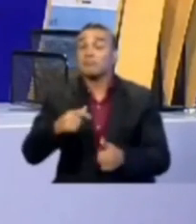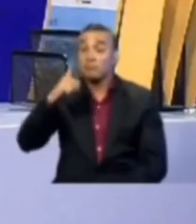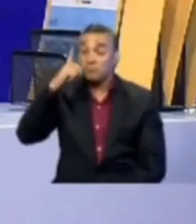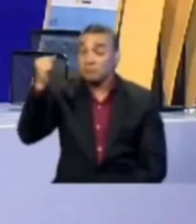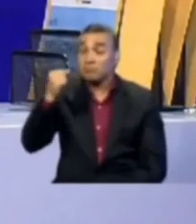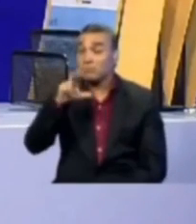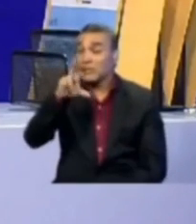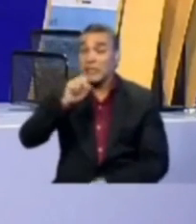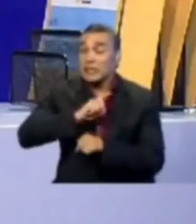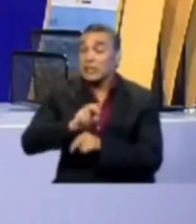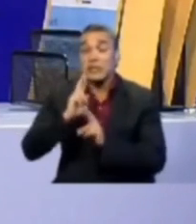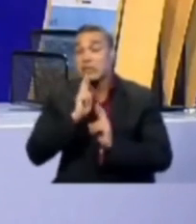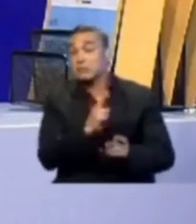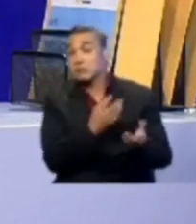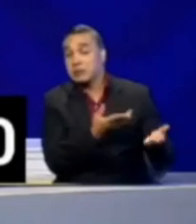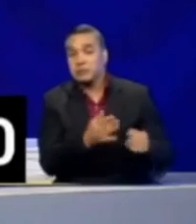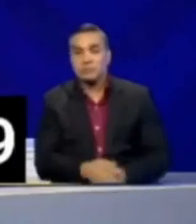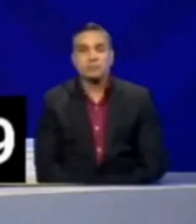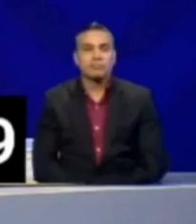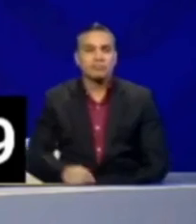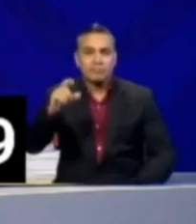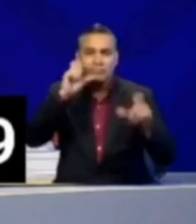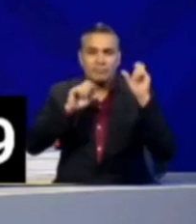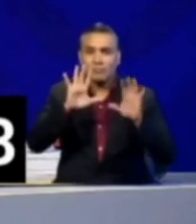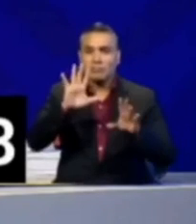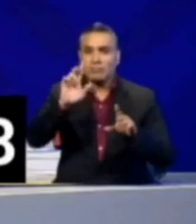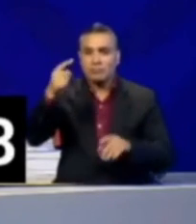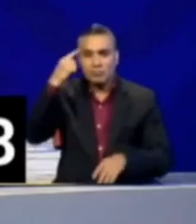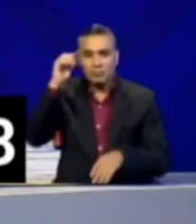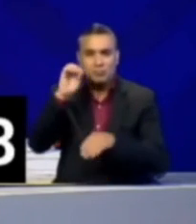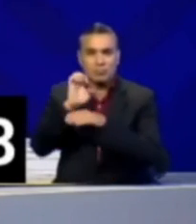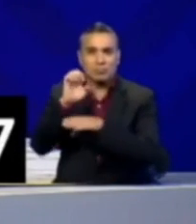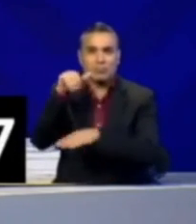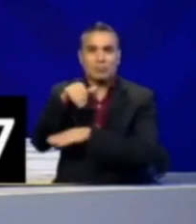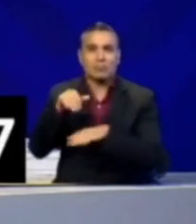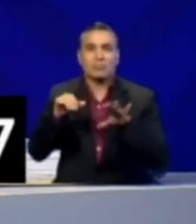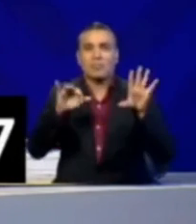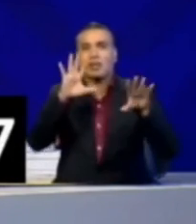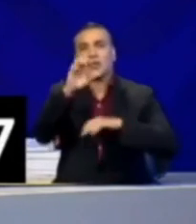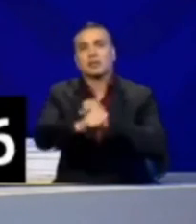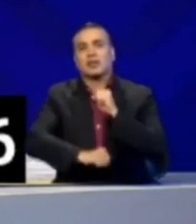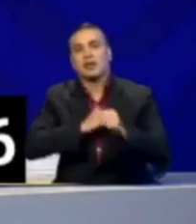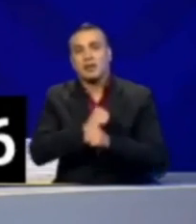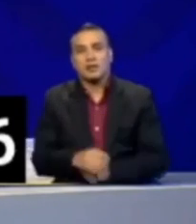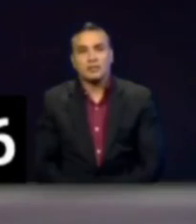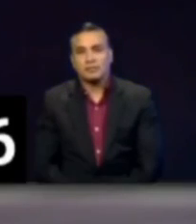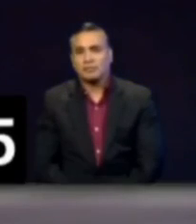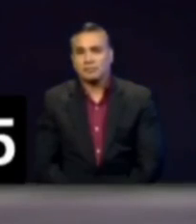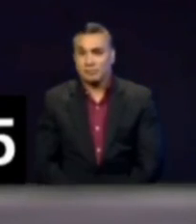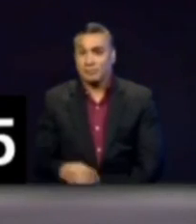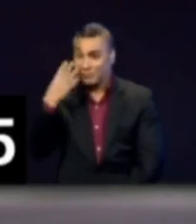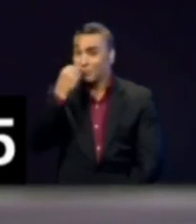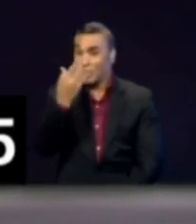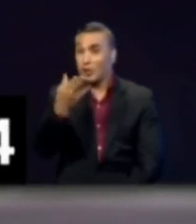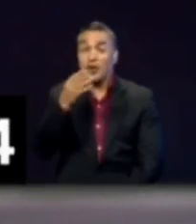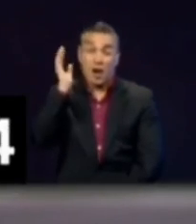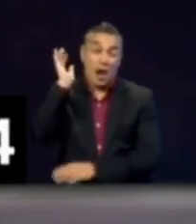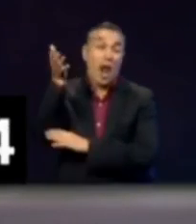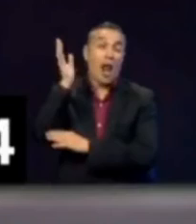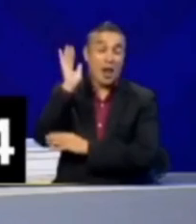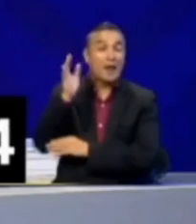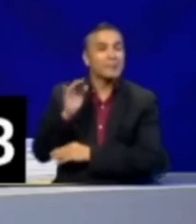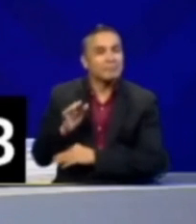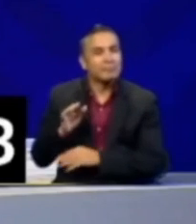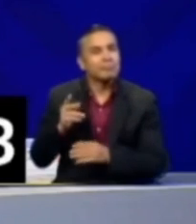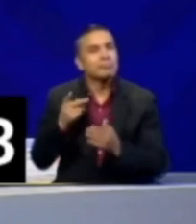30 segundos para su contrarréplica. Andrés, has gobernado el Ecuador durante 10 años. Suena bonito tu discurso.